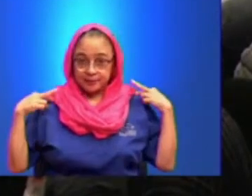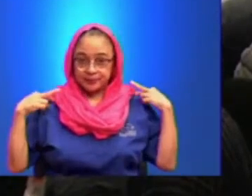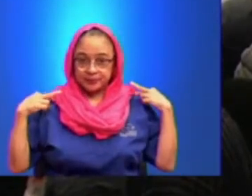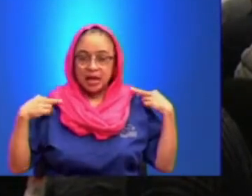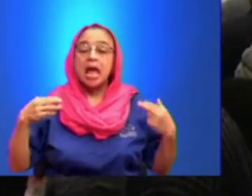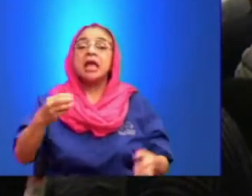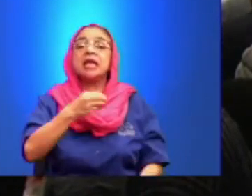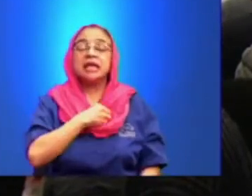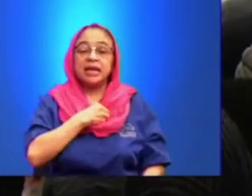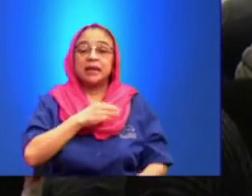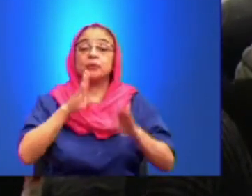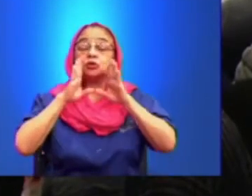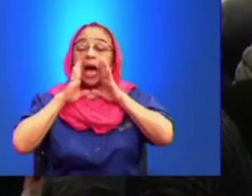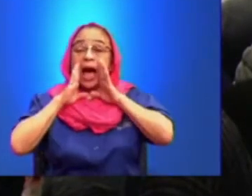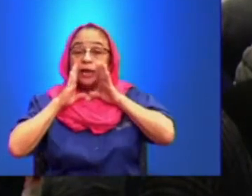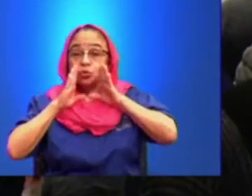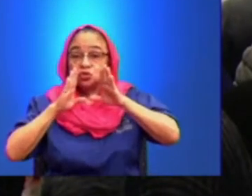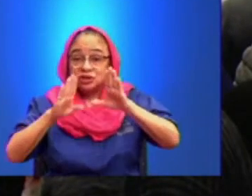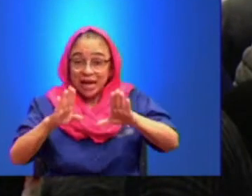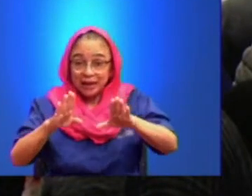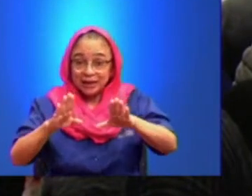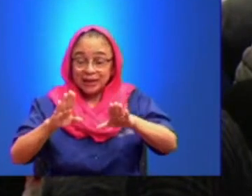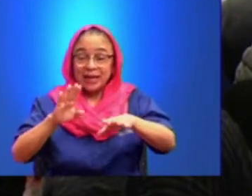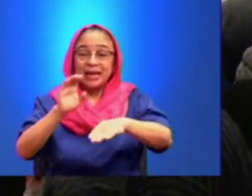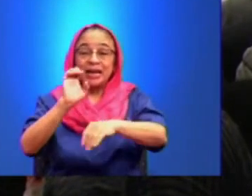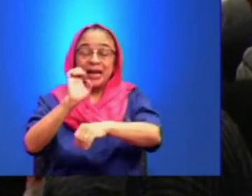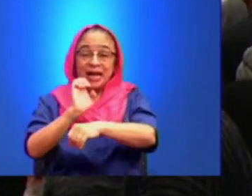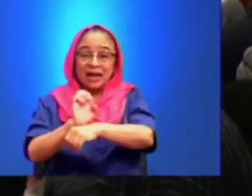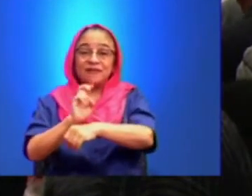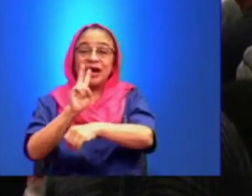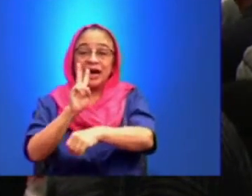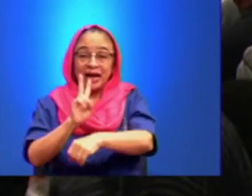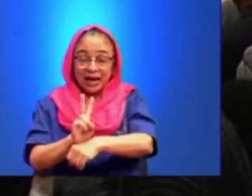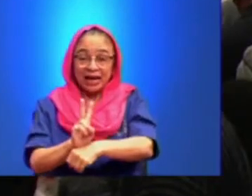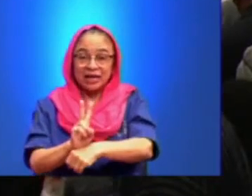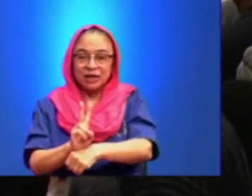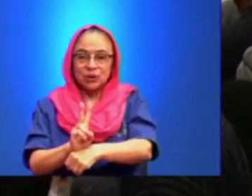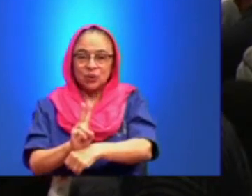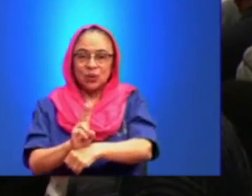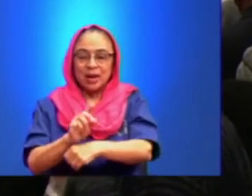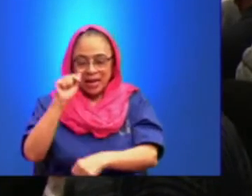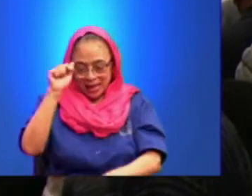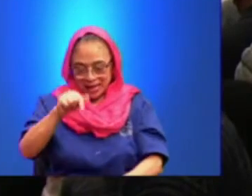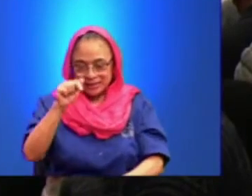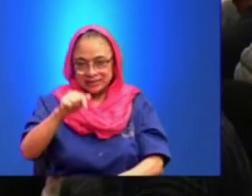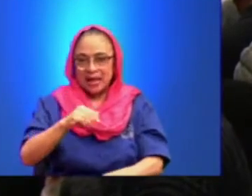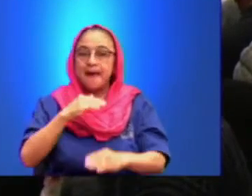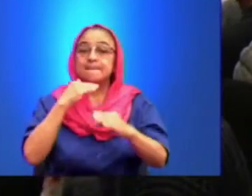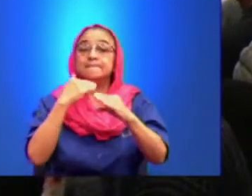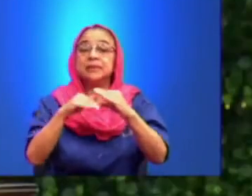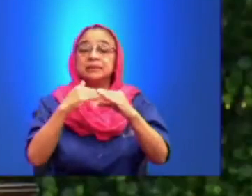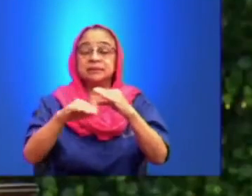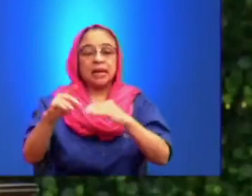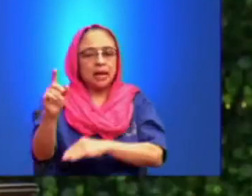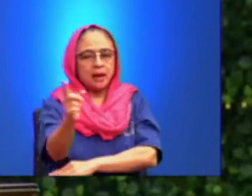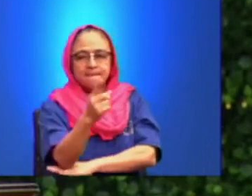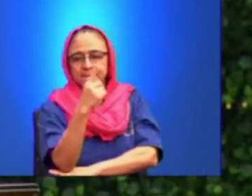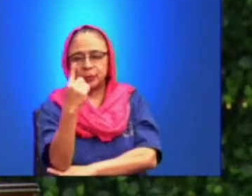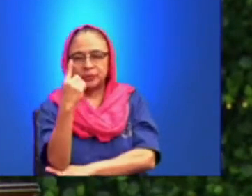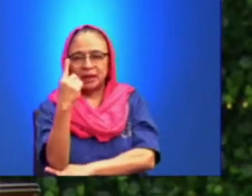y queremos anunciar el evangelio queremos anunciar este mensaje tan importante